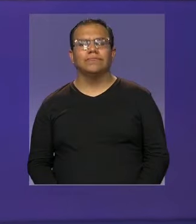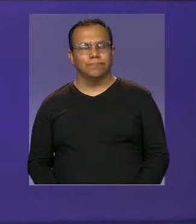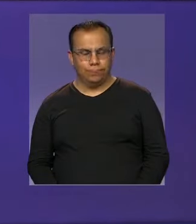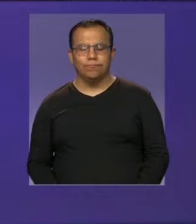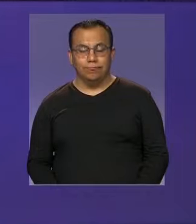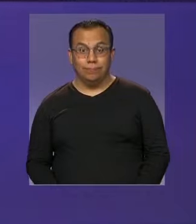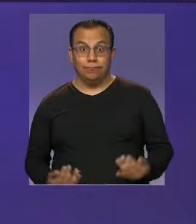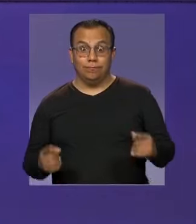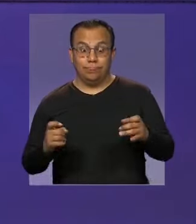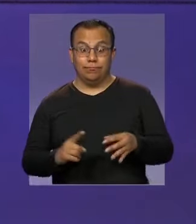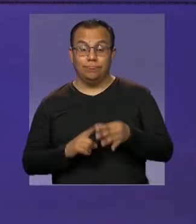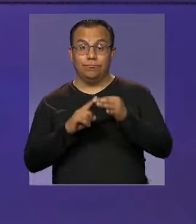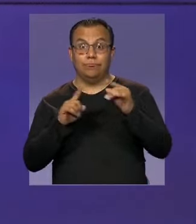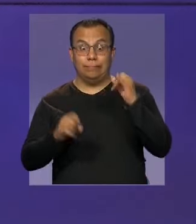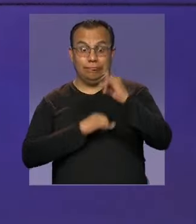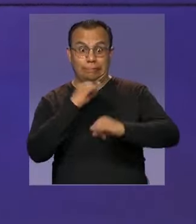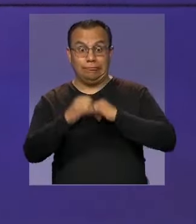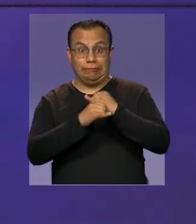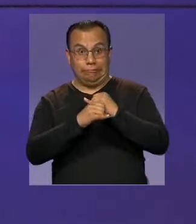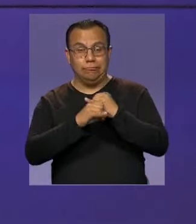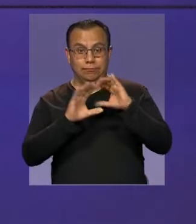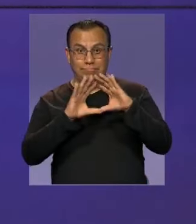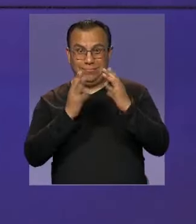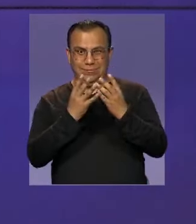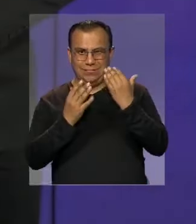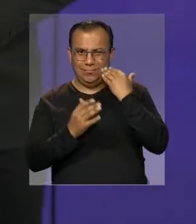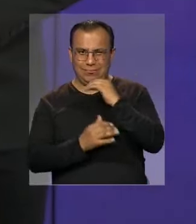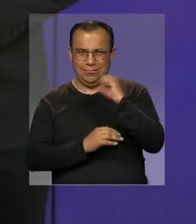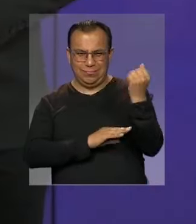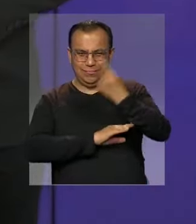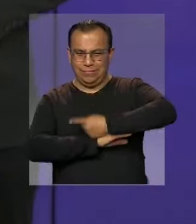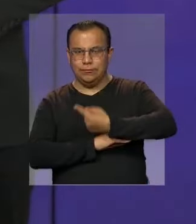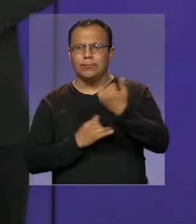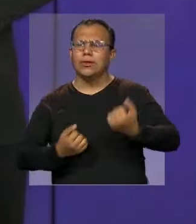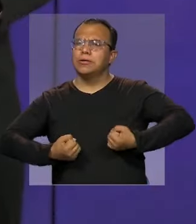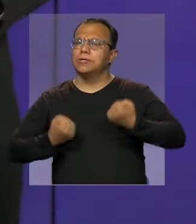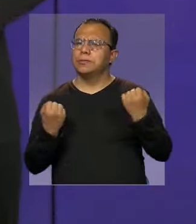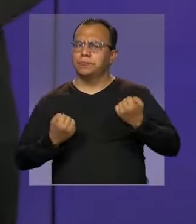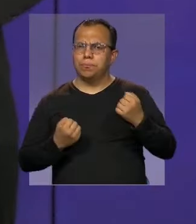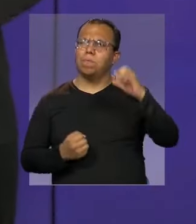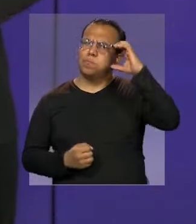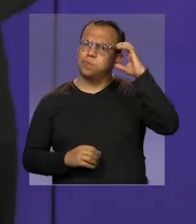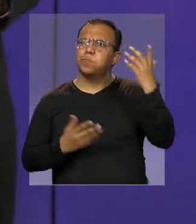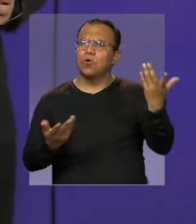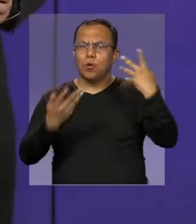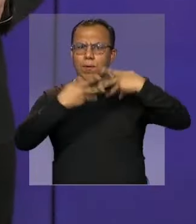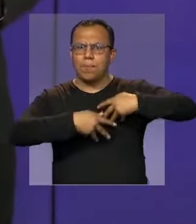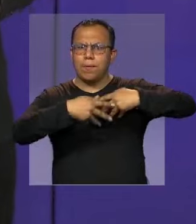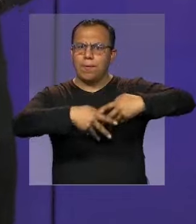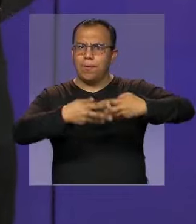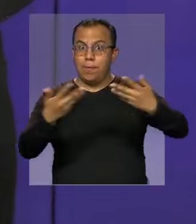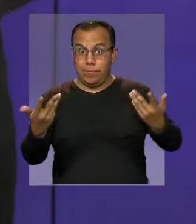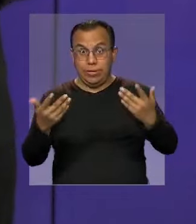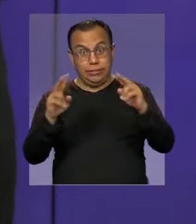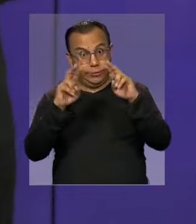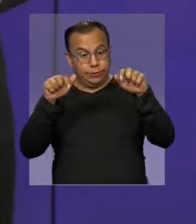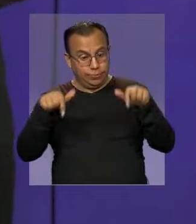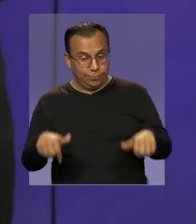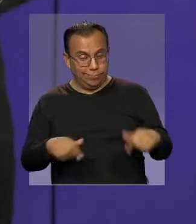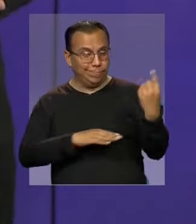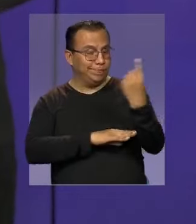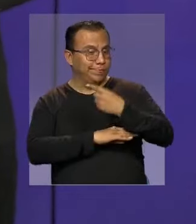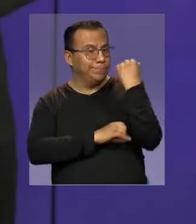Continuamos con este especial en el Día Internacional de la Mujer. Hoy en Bogotá se llevará a cabo una jornada de movilizaciones en el marco de este